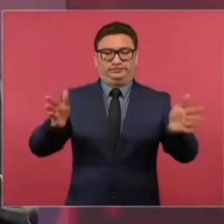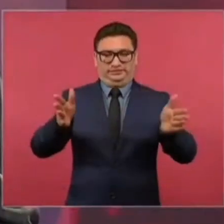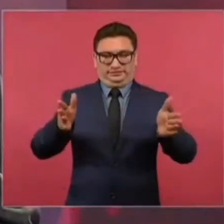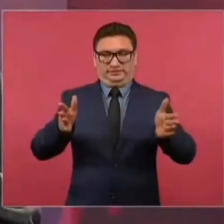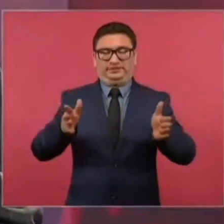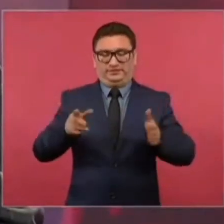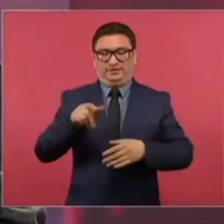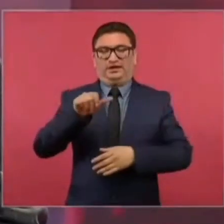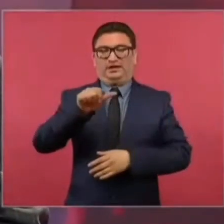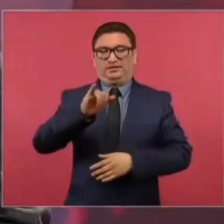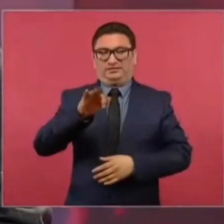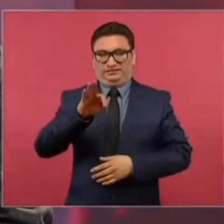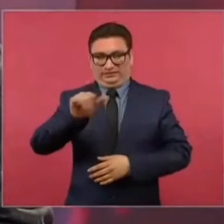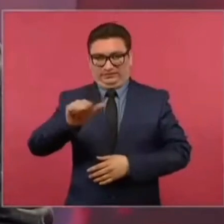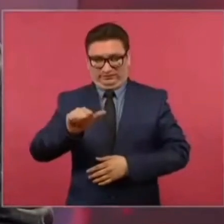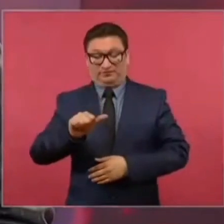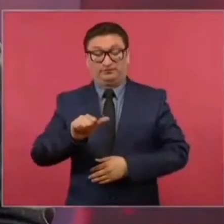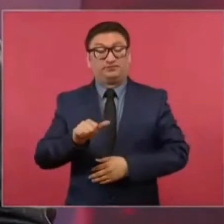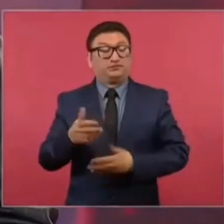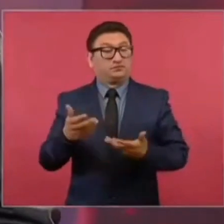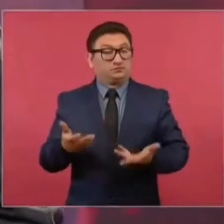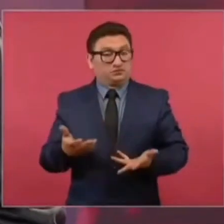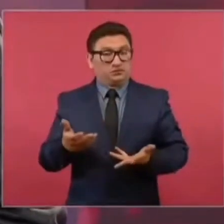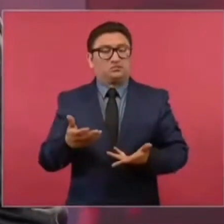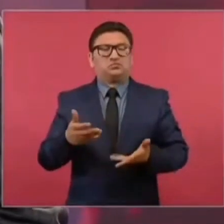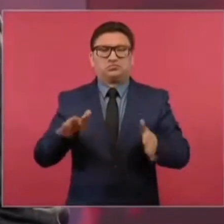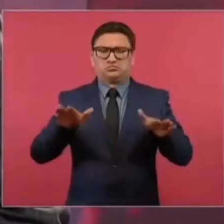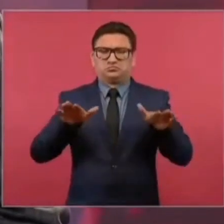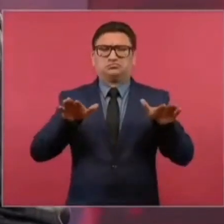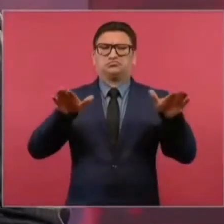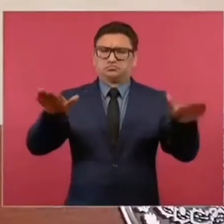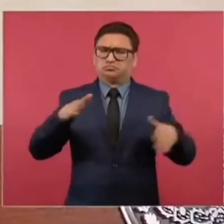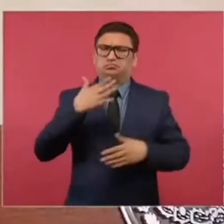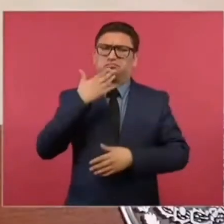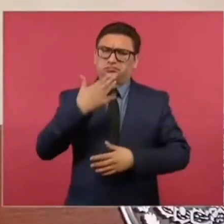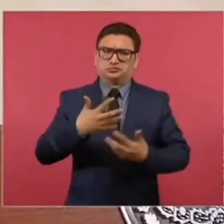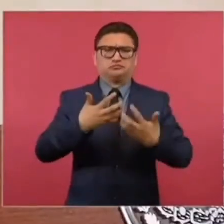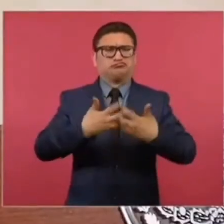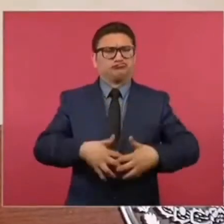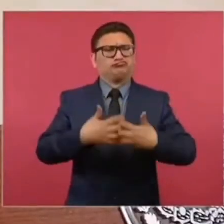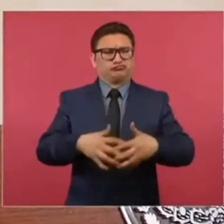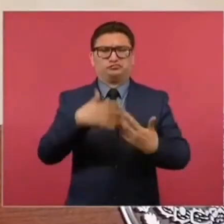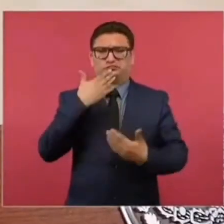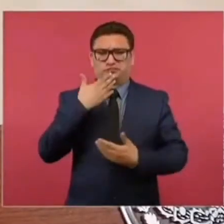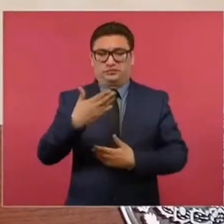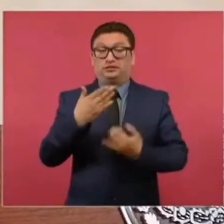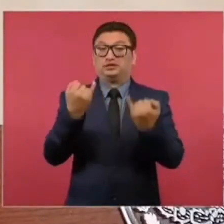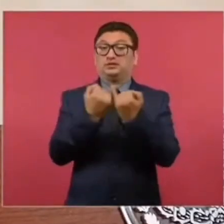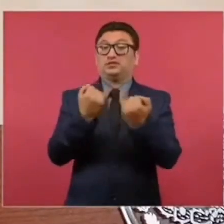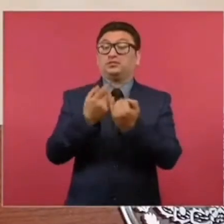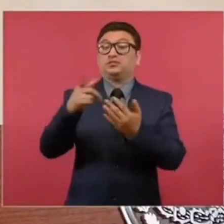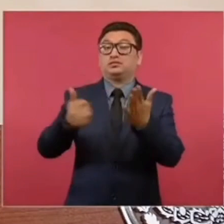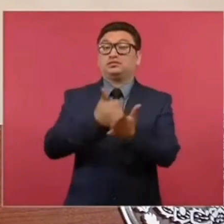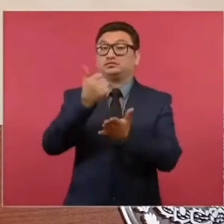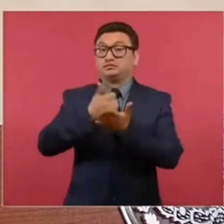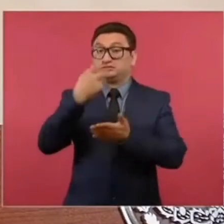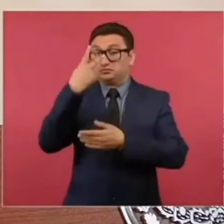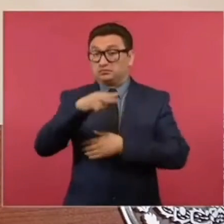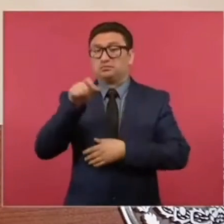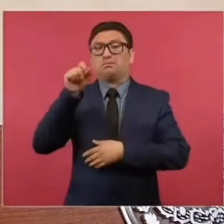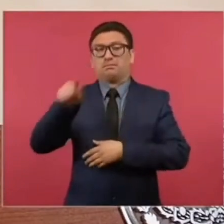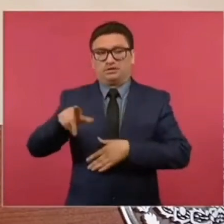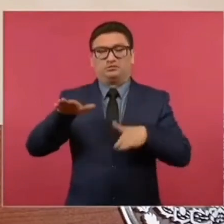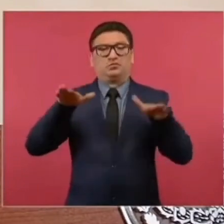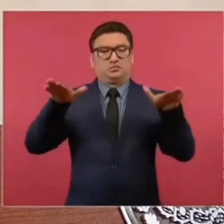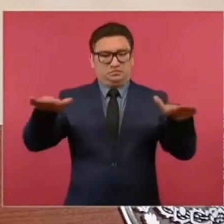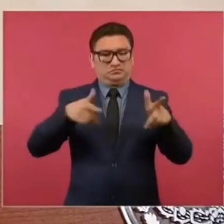Felipe Ángeles, y tenemos funcionando el aeropuerto de la ciudad, que